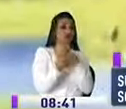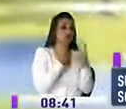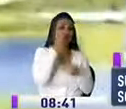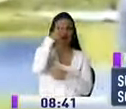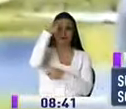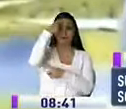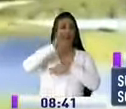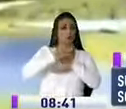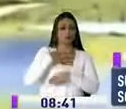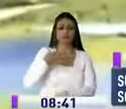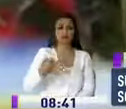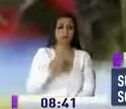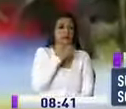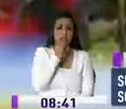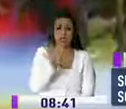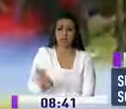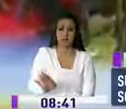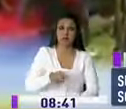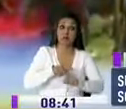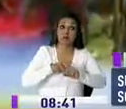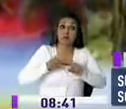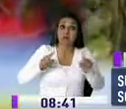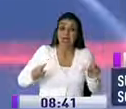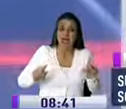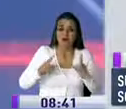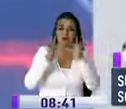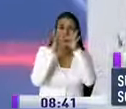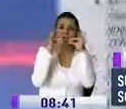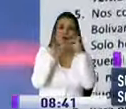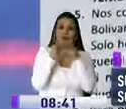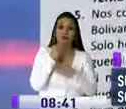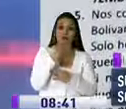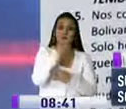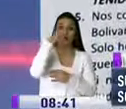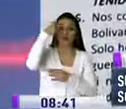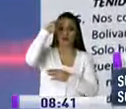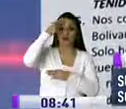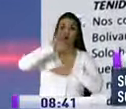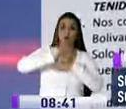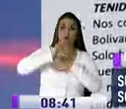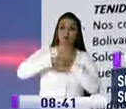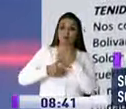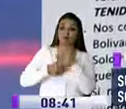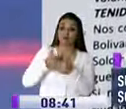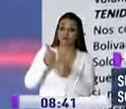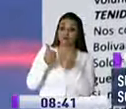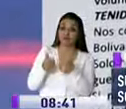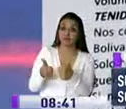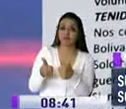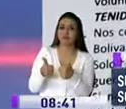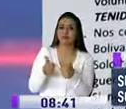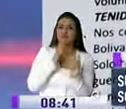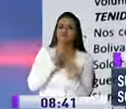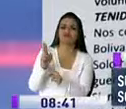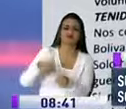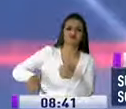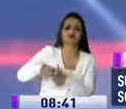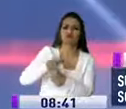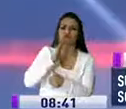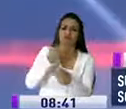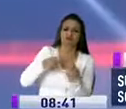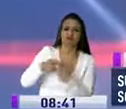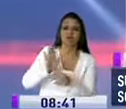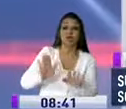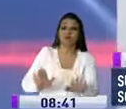gobierno nacional. A pesar de esto, según lo señalan, el proceder del gobierno de Lenín Moreno se ha enmarcado en una respuesta de guerra. En este